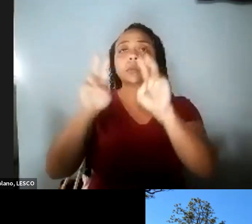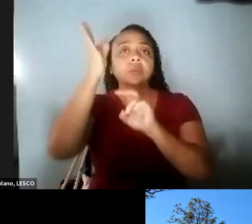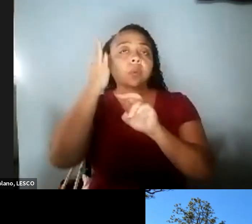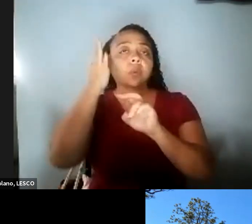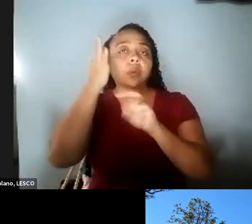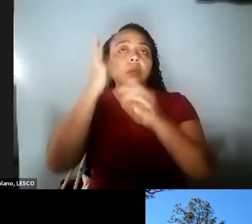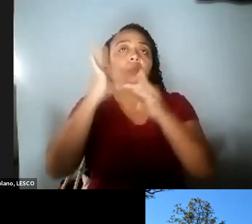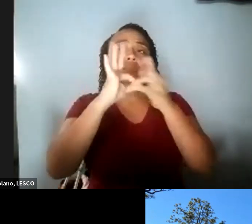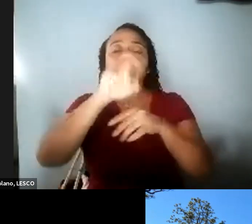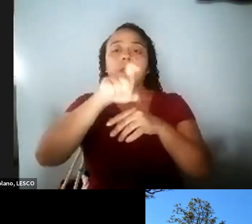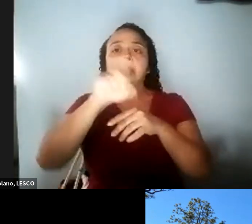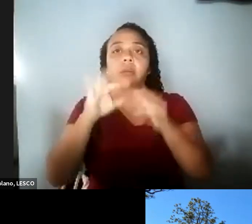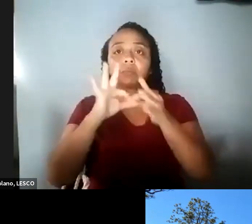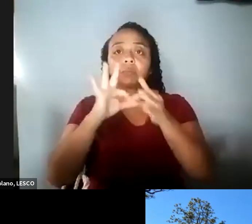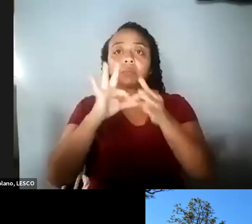96